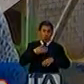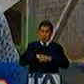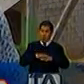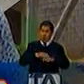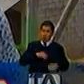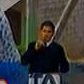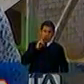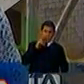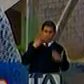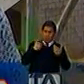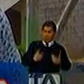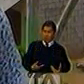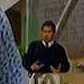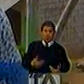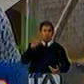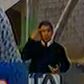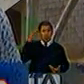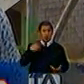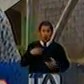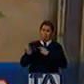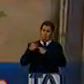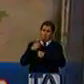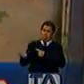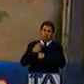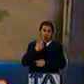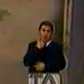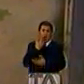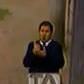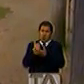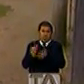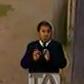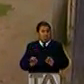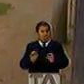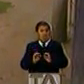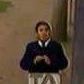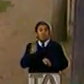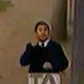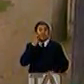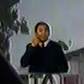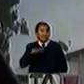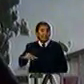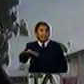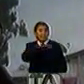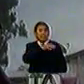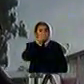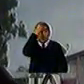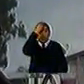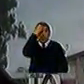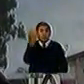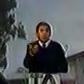motivo por el que vivimos en el abandono el que usted nos ve. Un ejemplo del abandono que sufren es la educación.